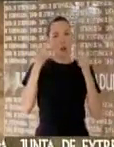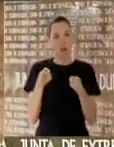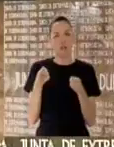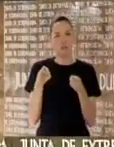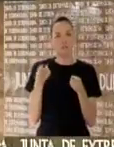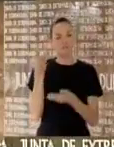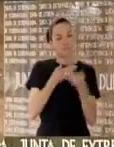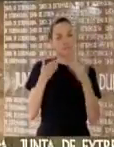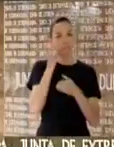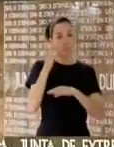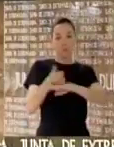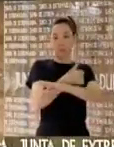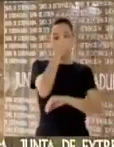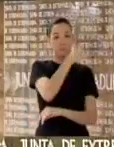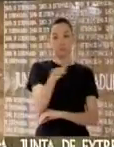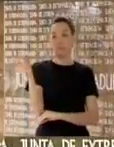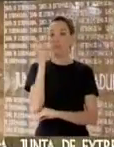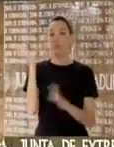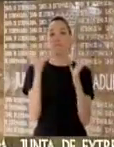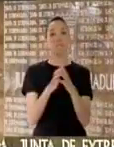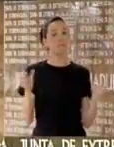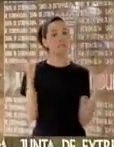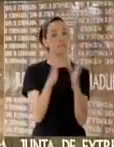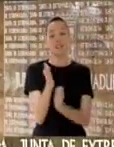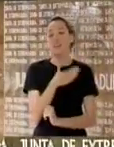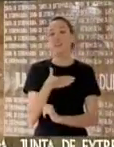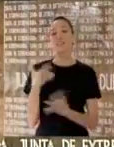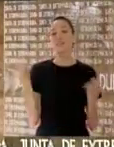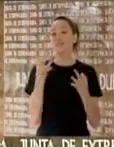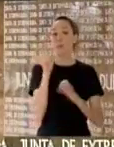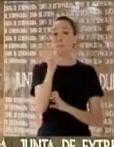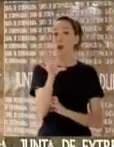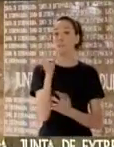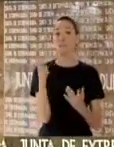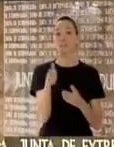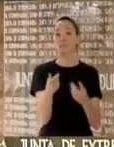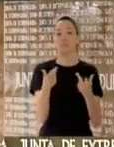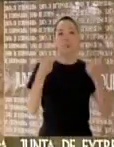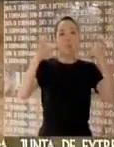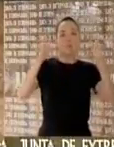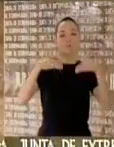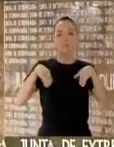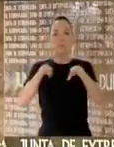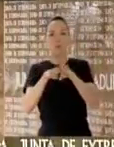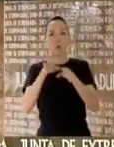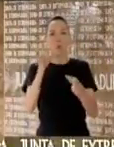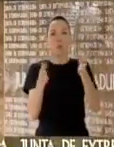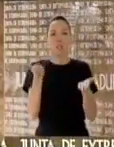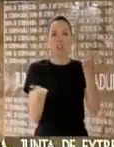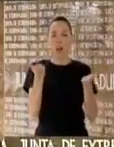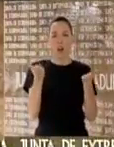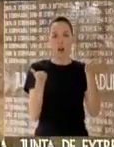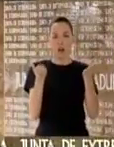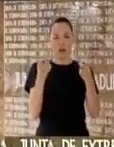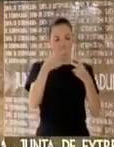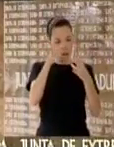están son ciudadanos y ciudadanas que aspiran a vivir en un país donde la igualdad y la justicia y la solidaridad sean elementos básicos